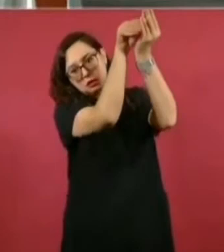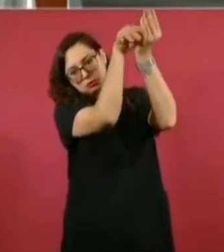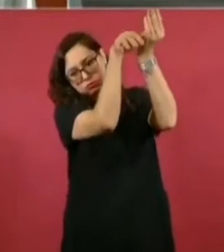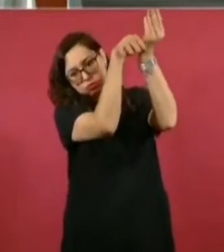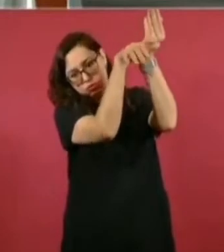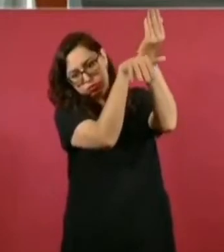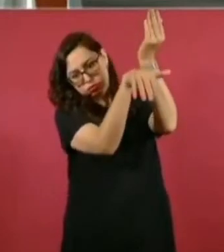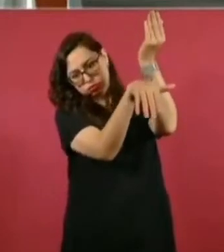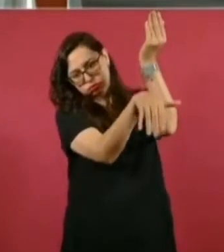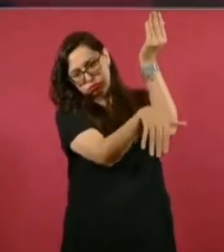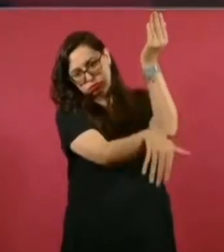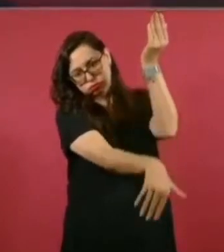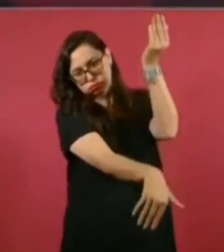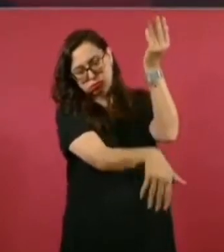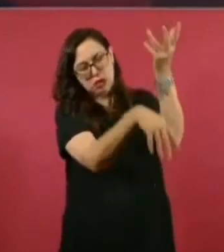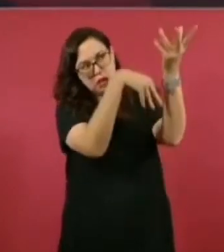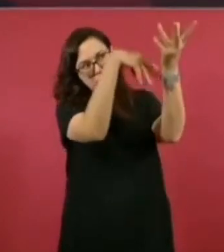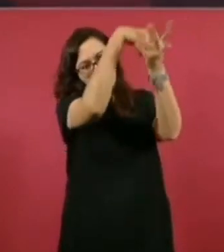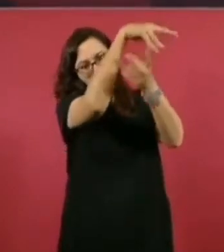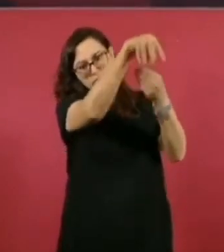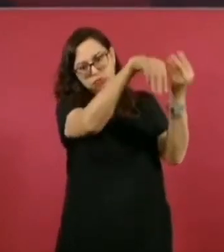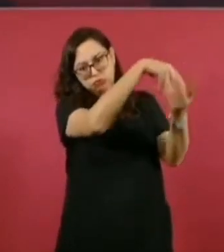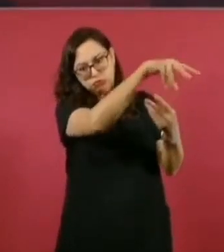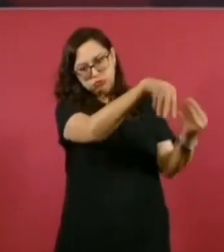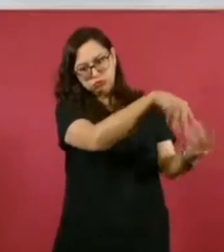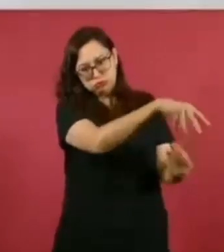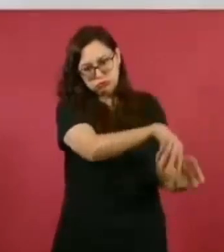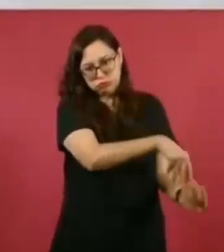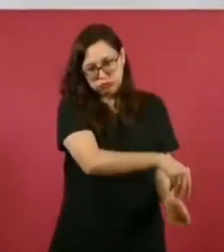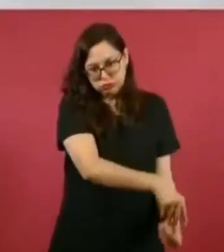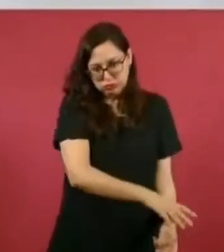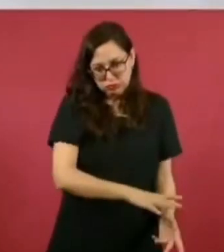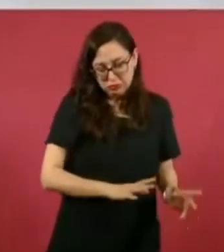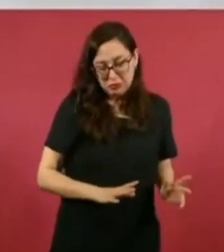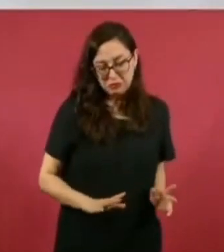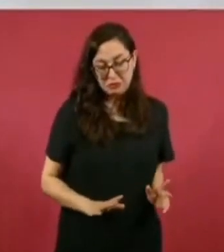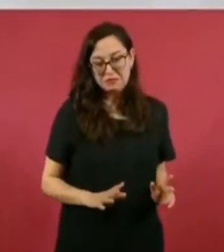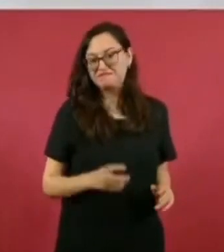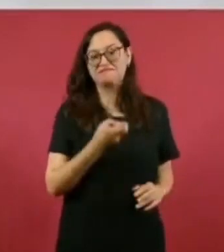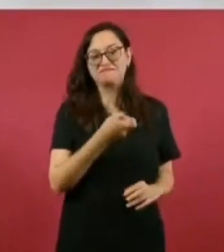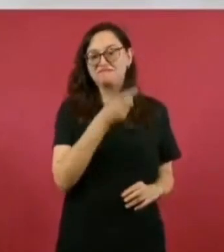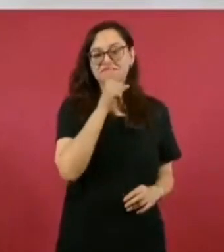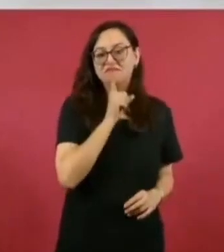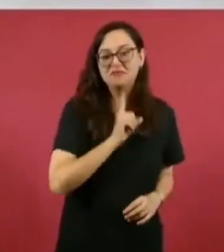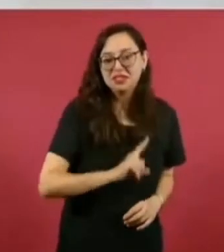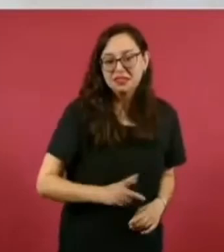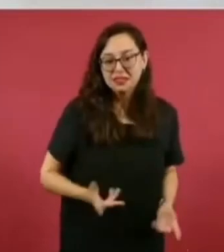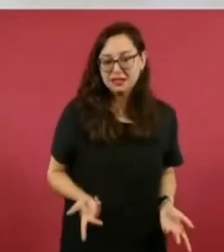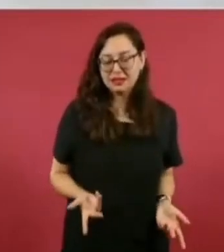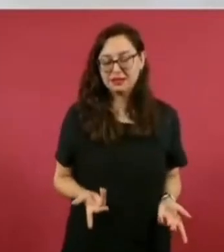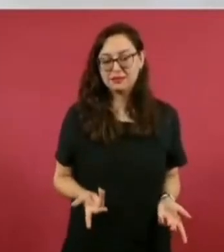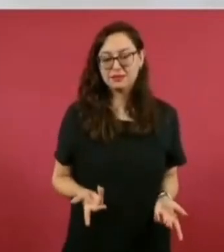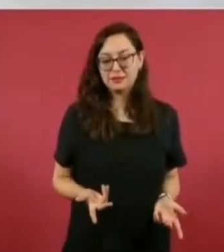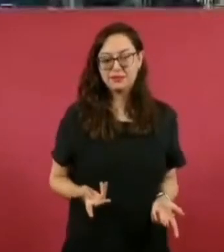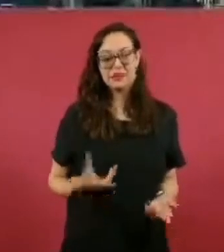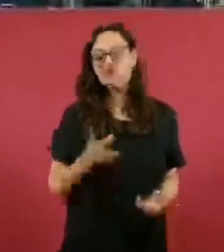abajo, como si la riqueza fuese contagiosa o permeable, y eso no es así,